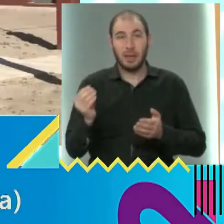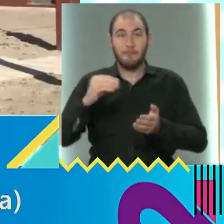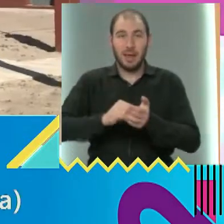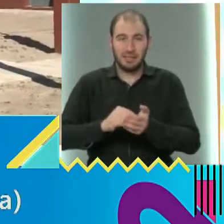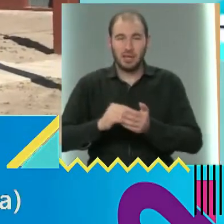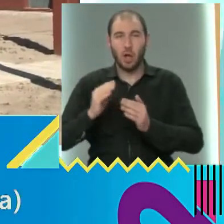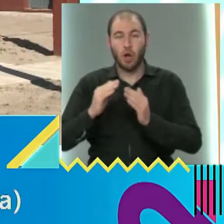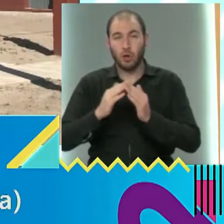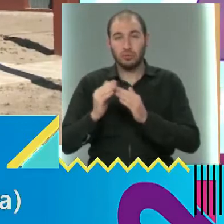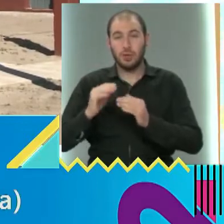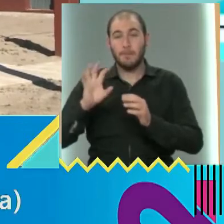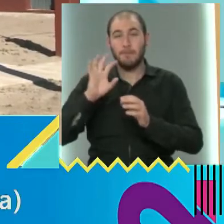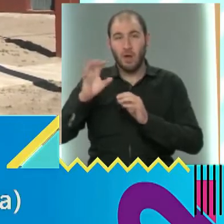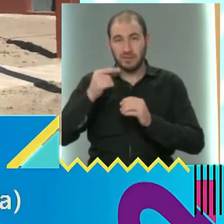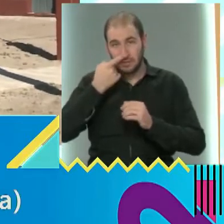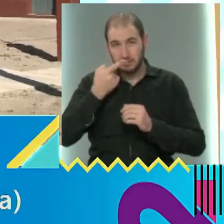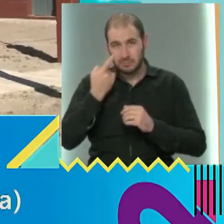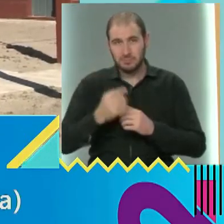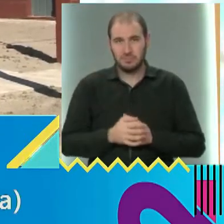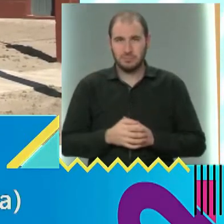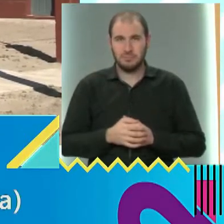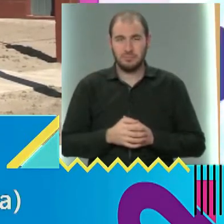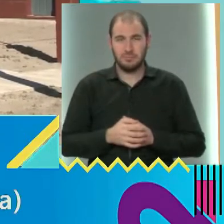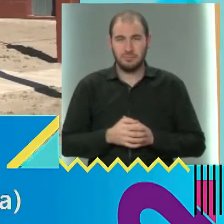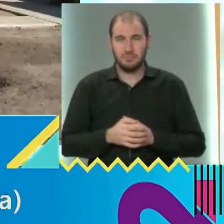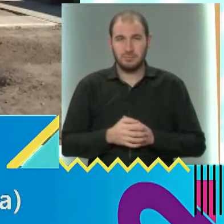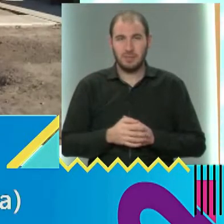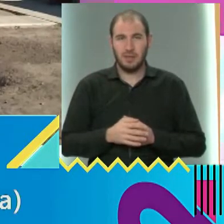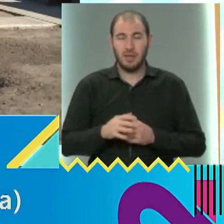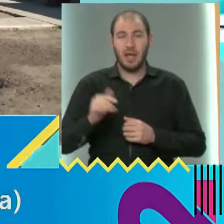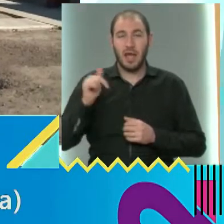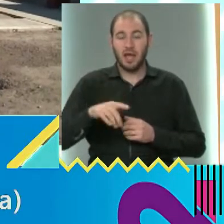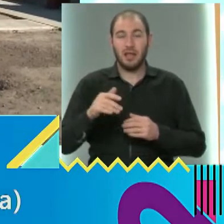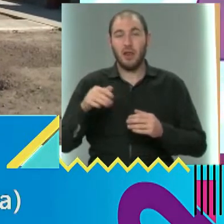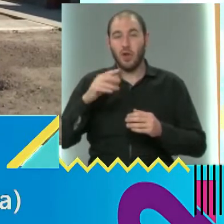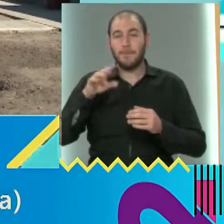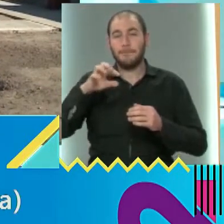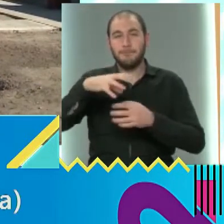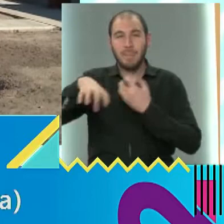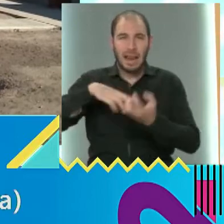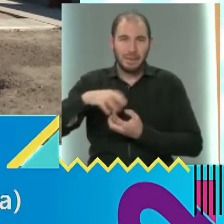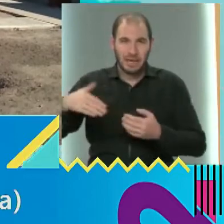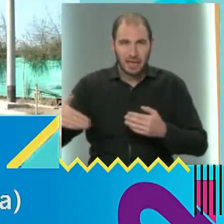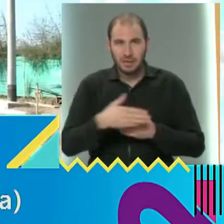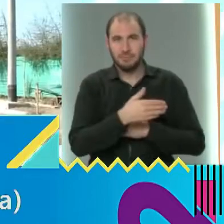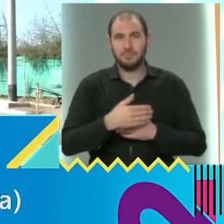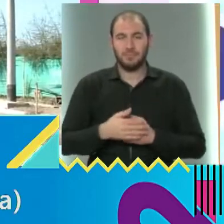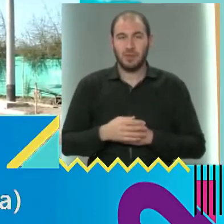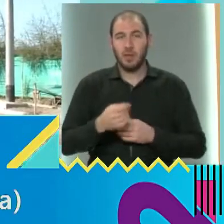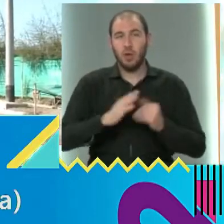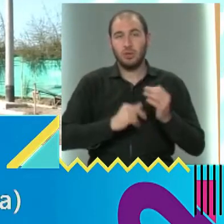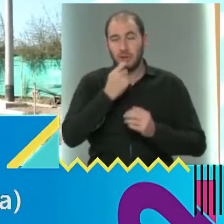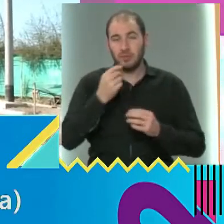aquellas obras de interés provincial, que son la erradicación de Variante Palmira, de obras como